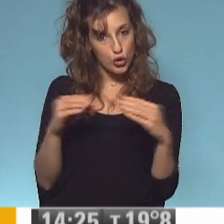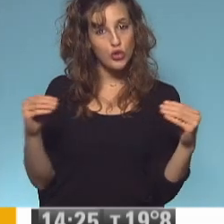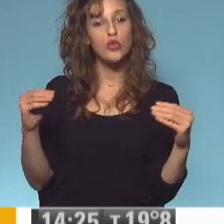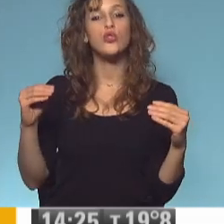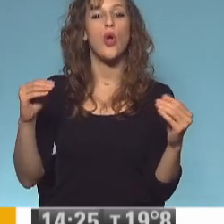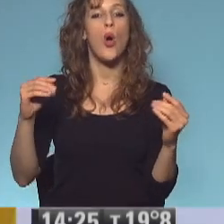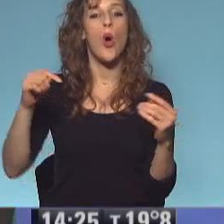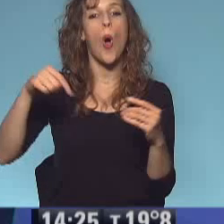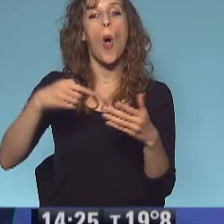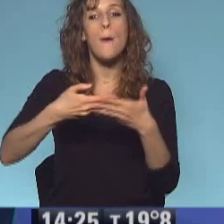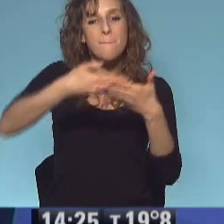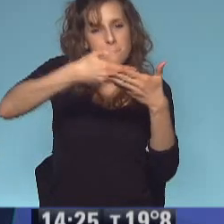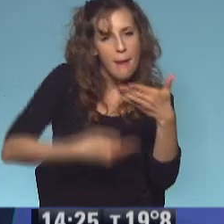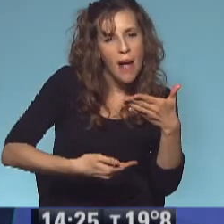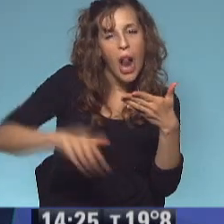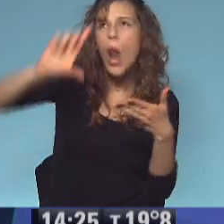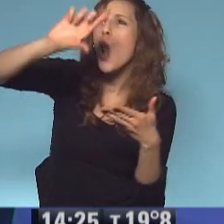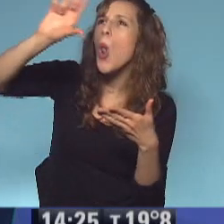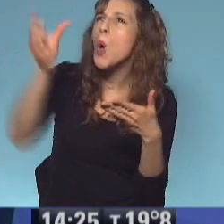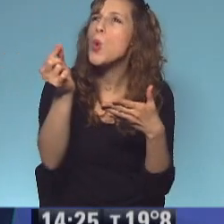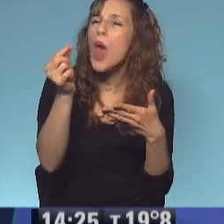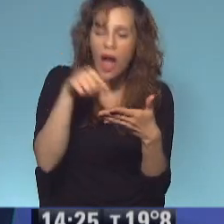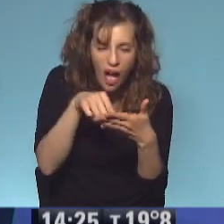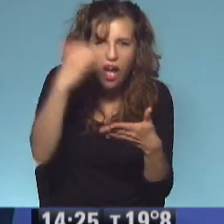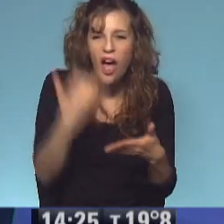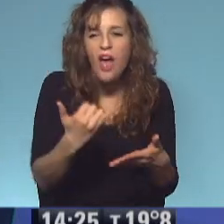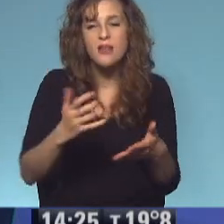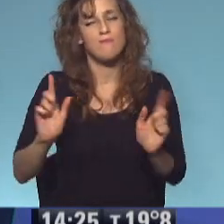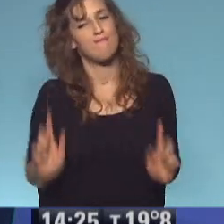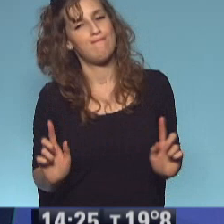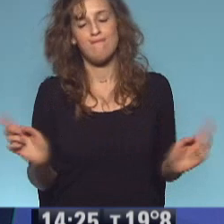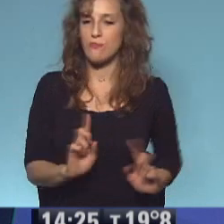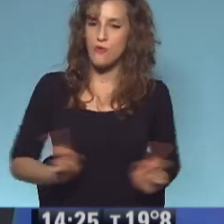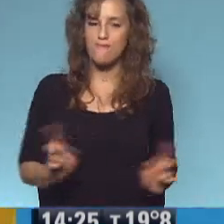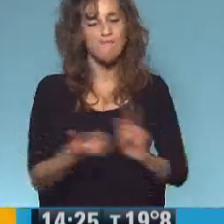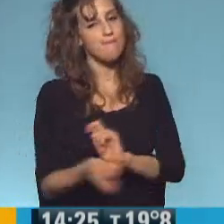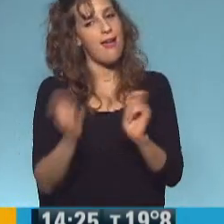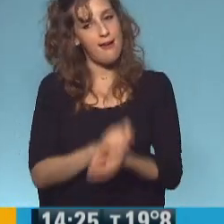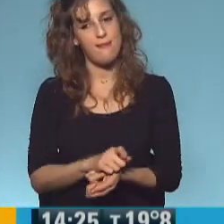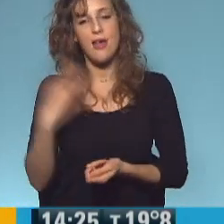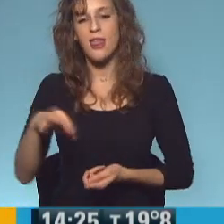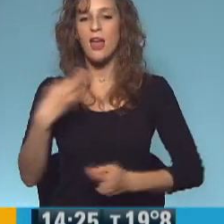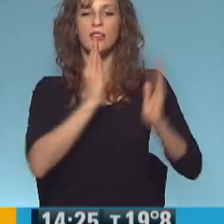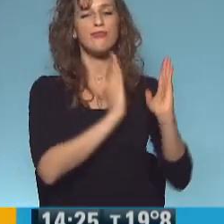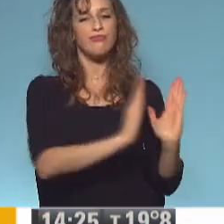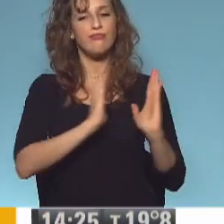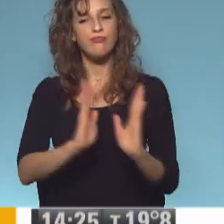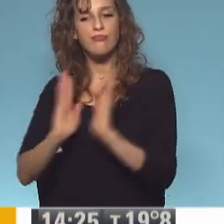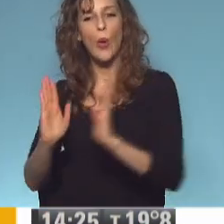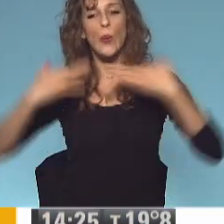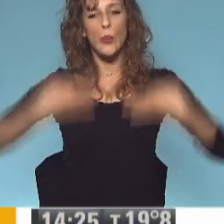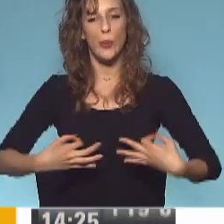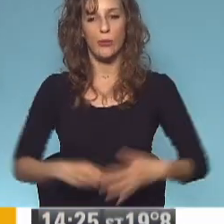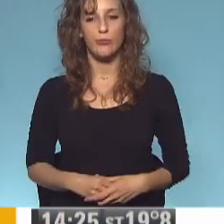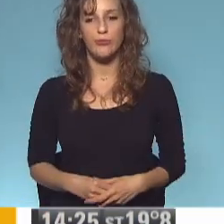luna. No, no era así, ¿no? No era así. La ordenamos un poco. Esperen que voy a borrar acá, así después la escribimos cuando decidamos cómo